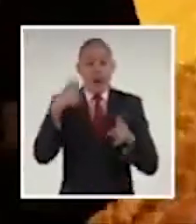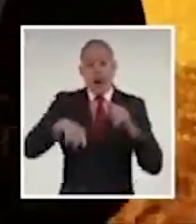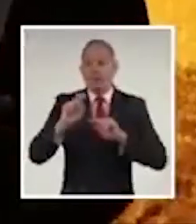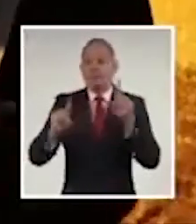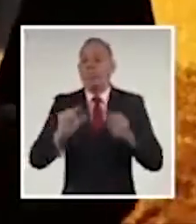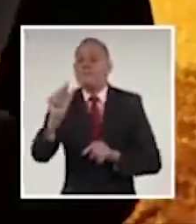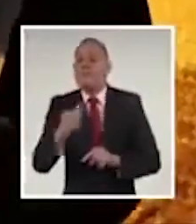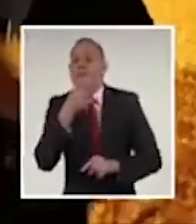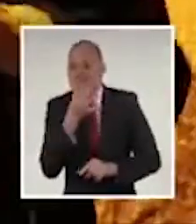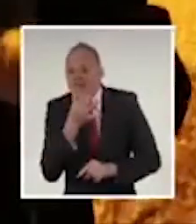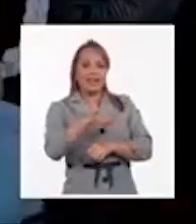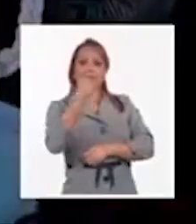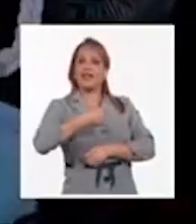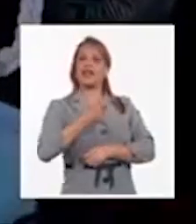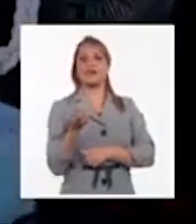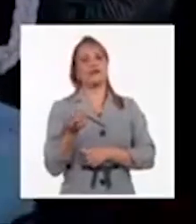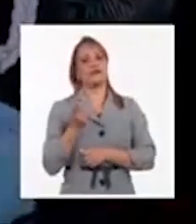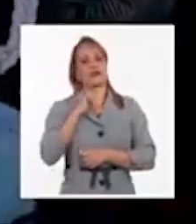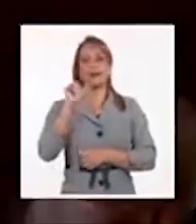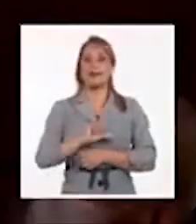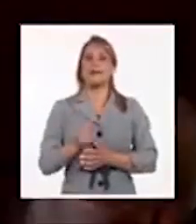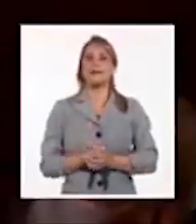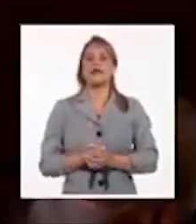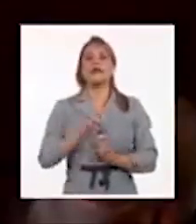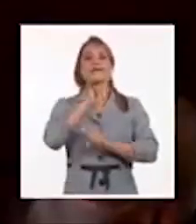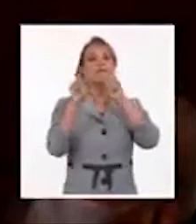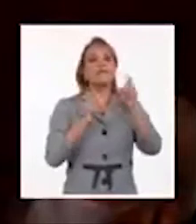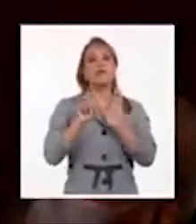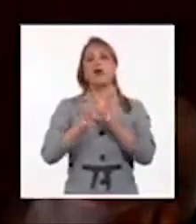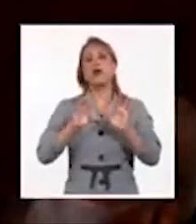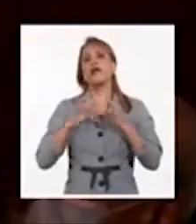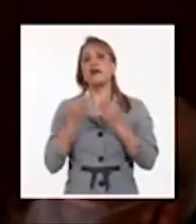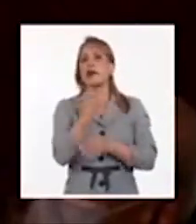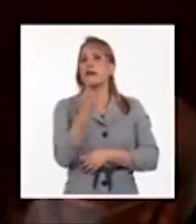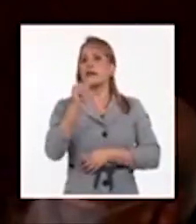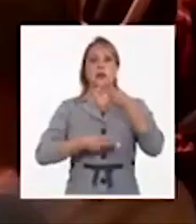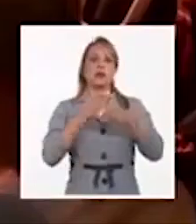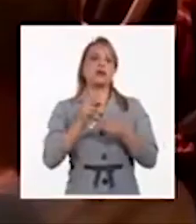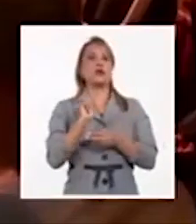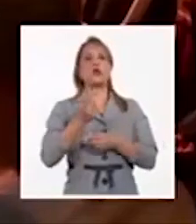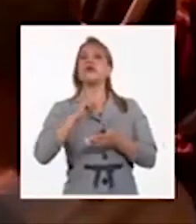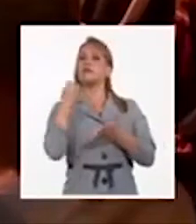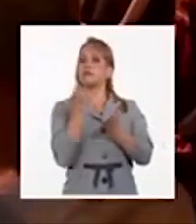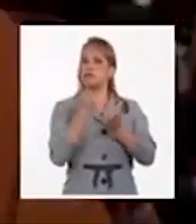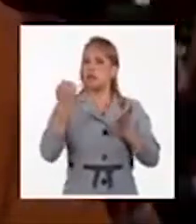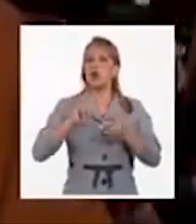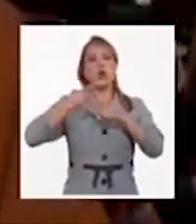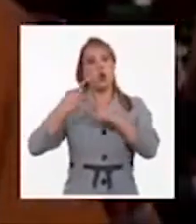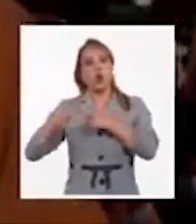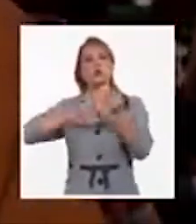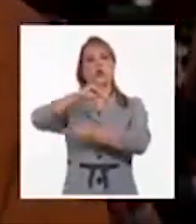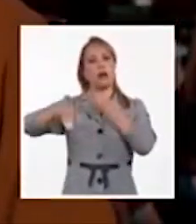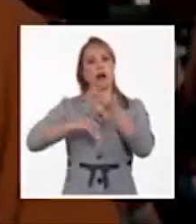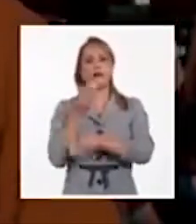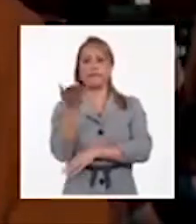proceso de discusión democrática masiva es otro más de los varios realizados en Cuba en la última década. En 2011, la propuesta